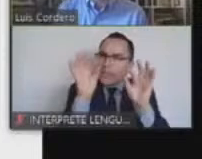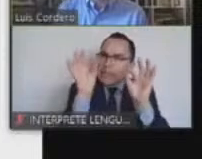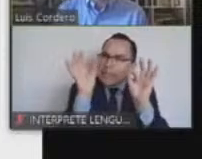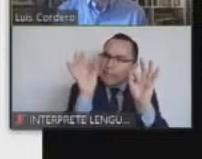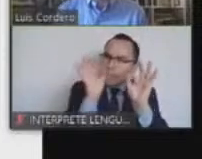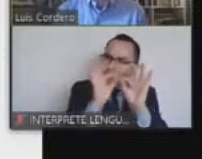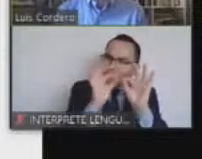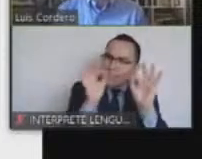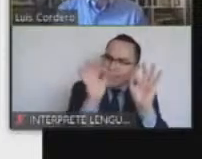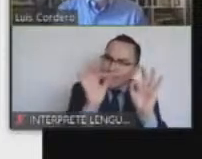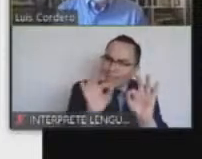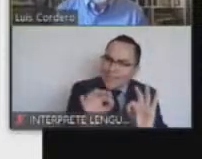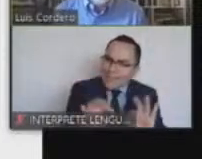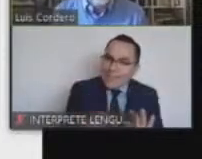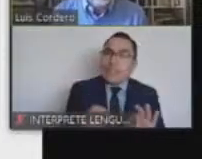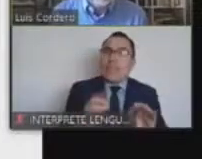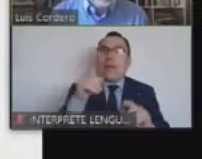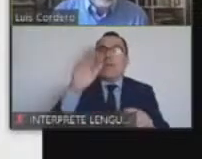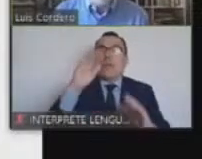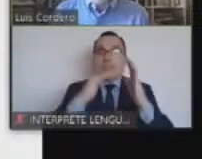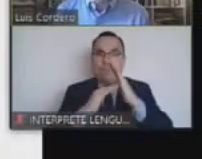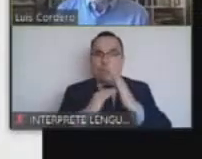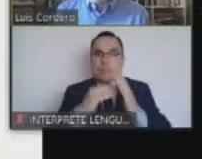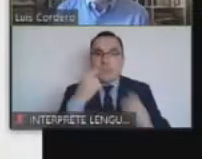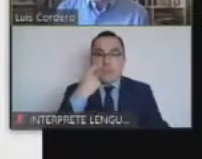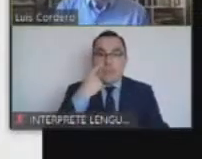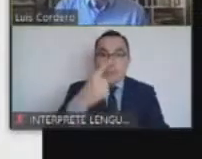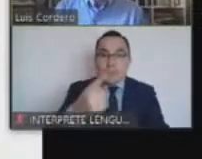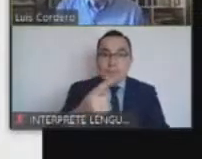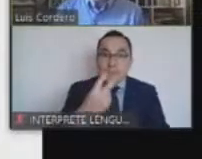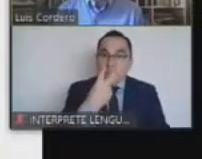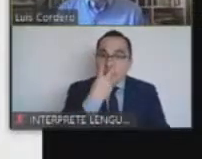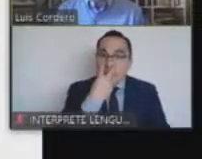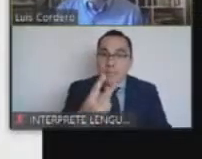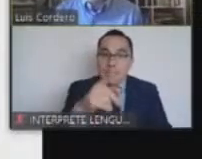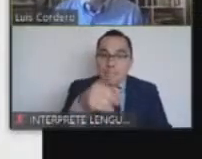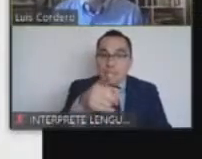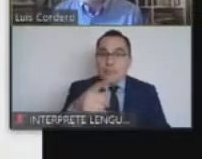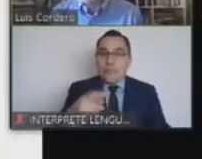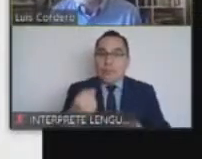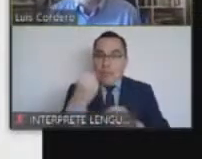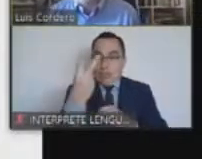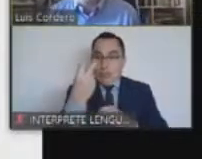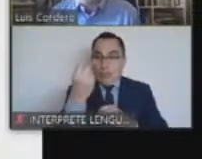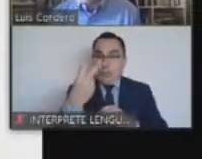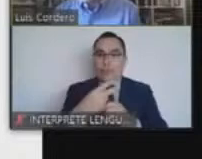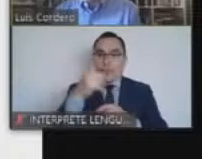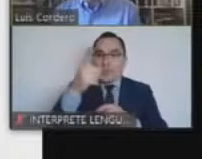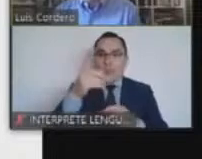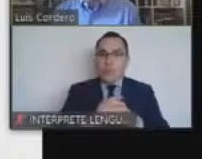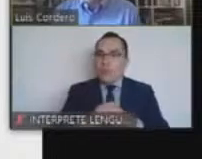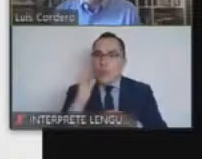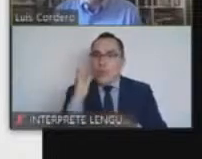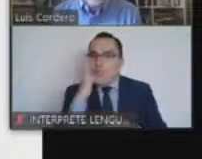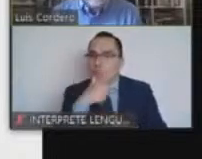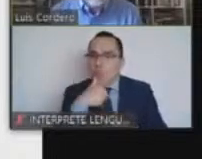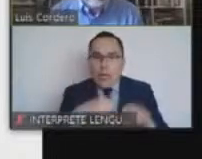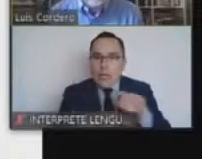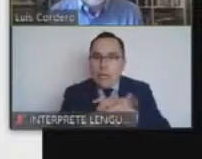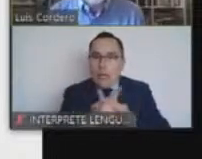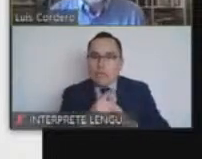quiero detener específicamente en aquellas que están vinculadas a dos cuestiones: una, ausencia de corrupción, y dos, los temas